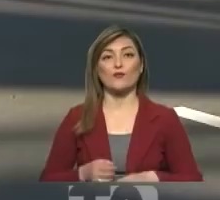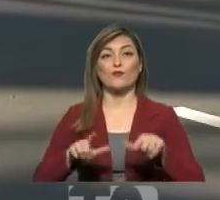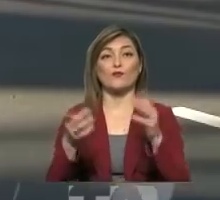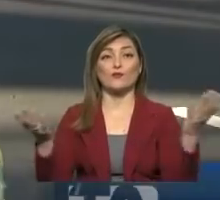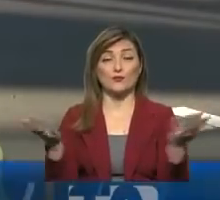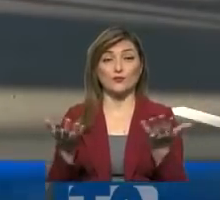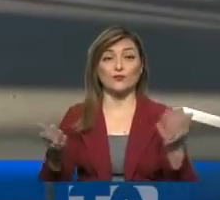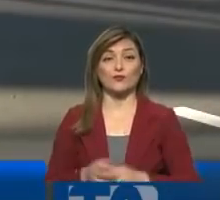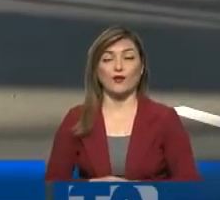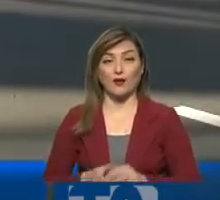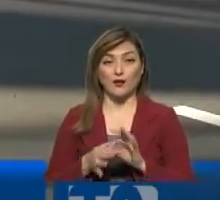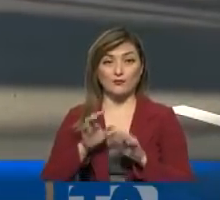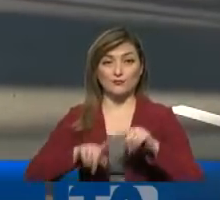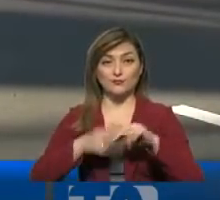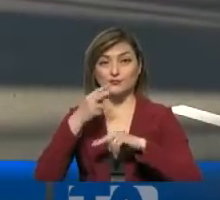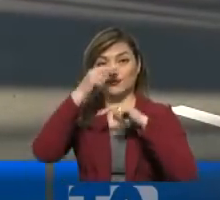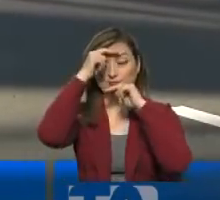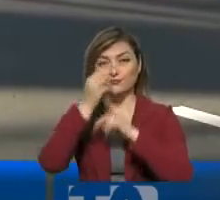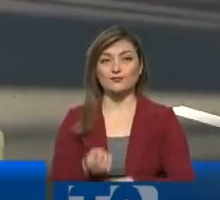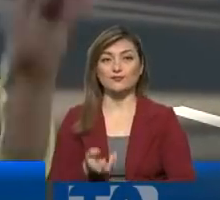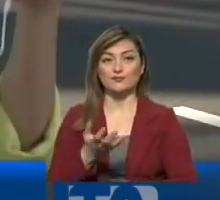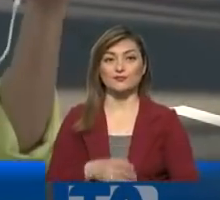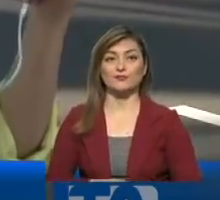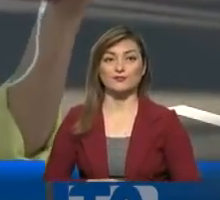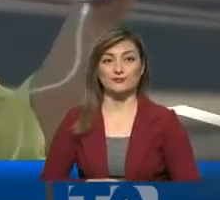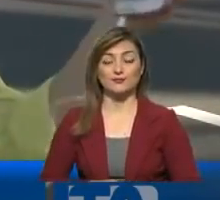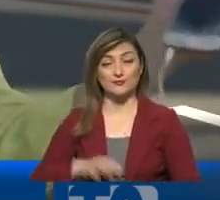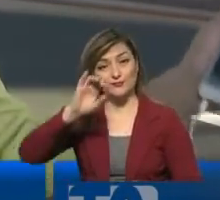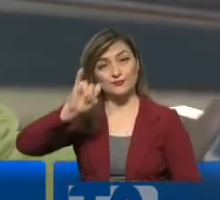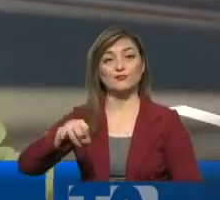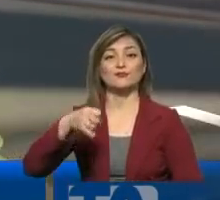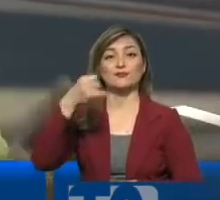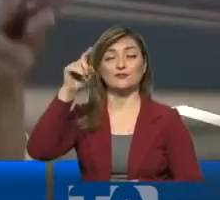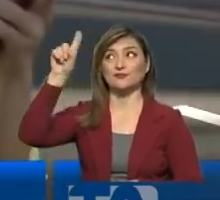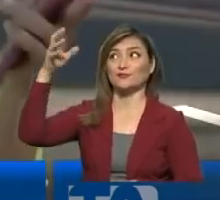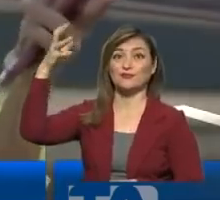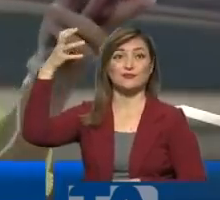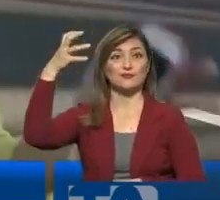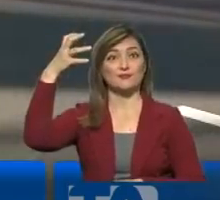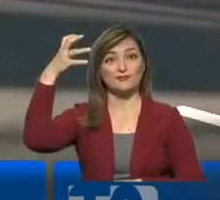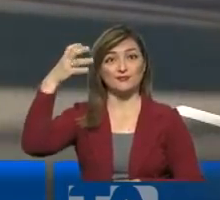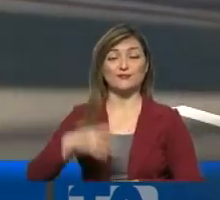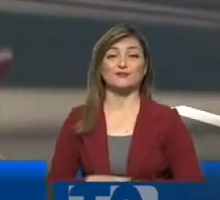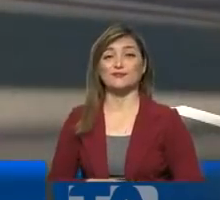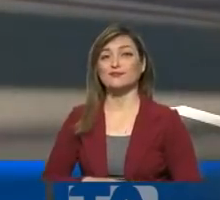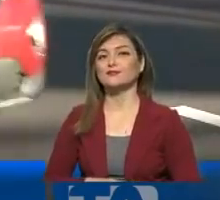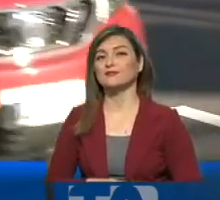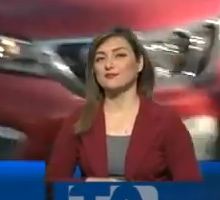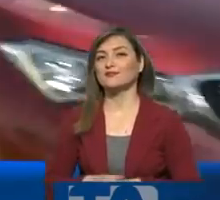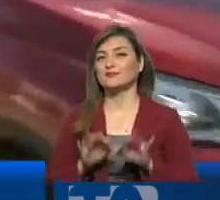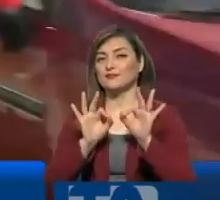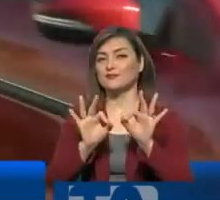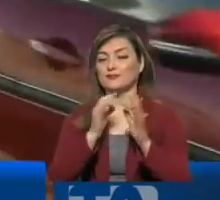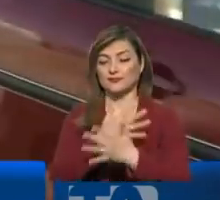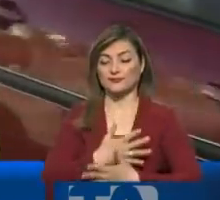¿Qué tal, compañeras, amigos televidentes? Muy buenos días. Este jueves amanece con un sol radiante, como tú decías, realmente maravilloso,